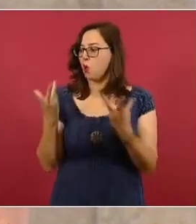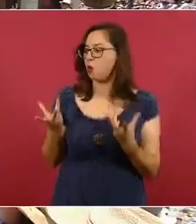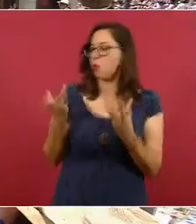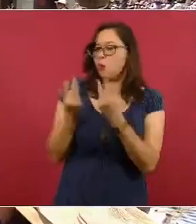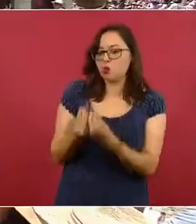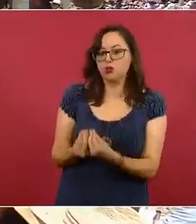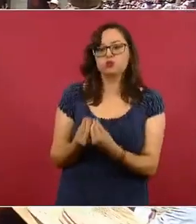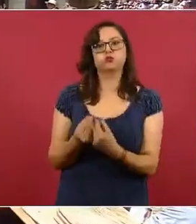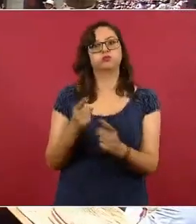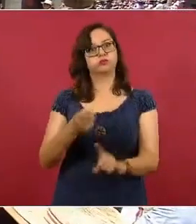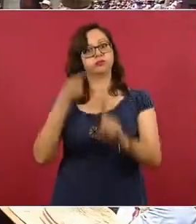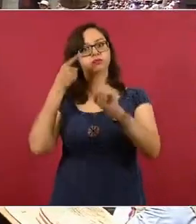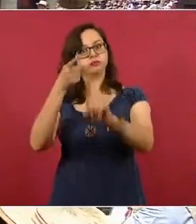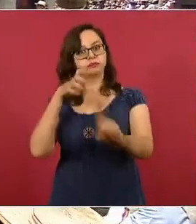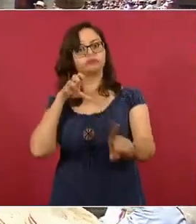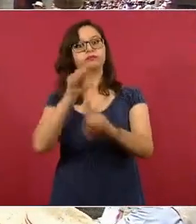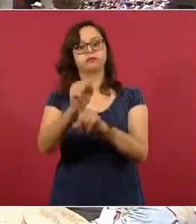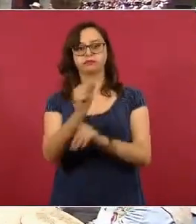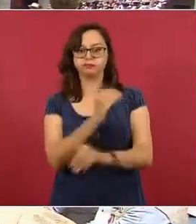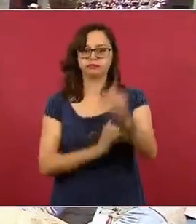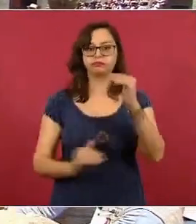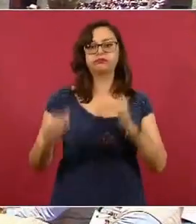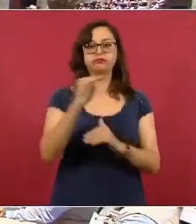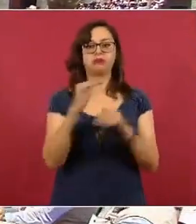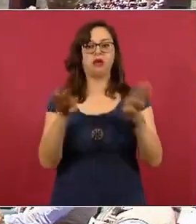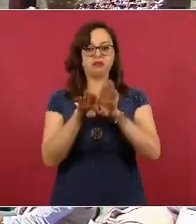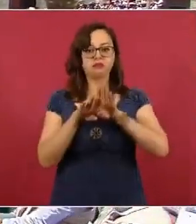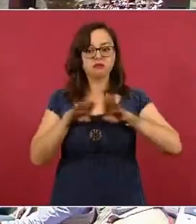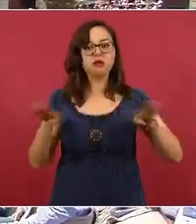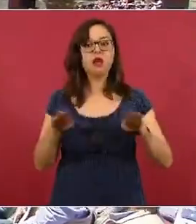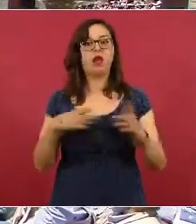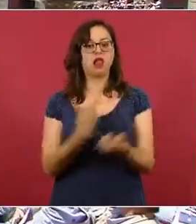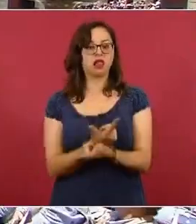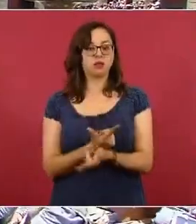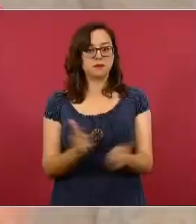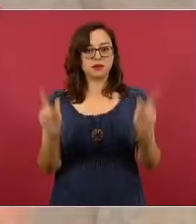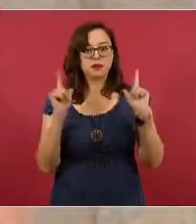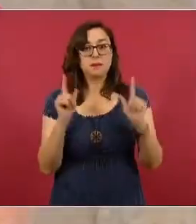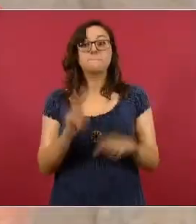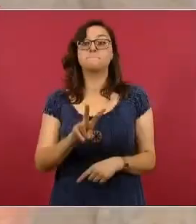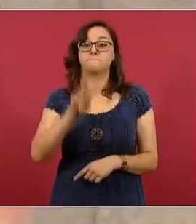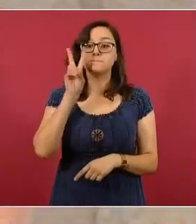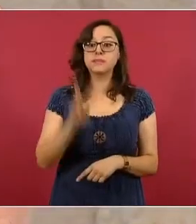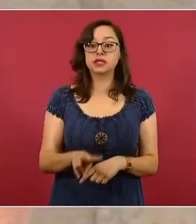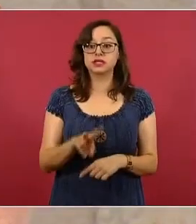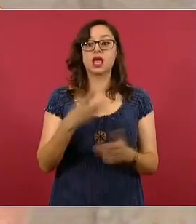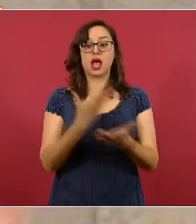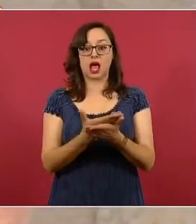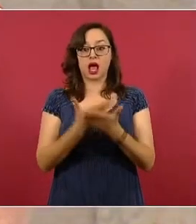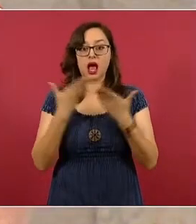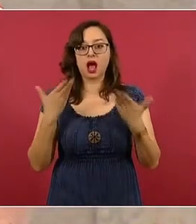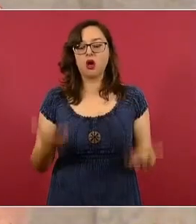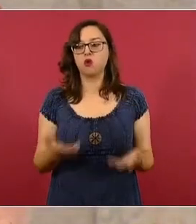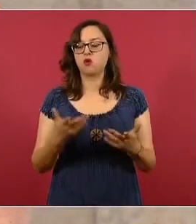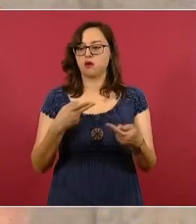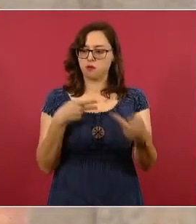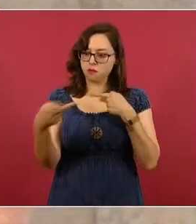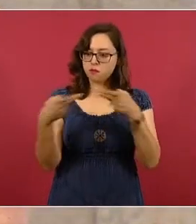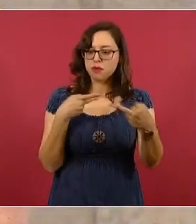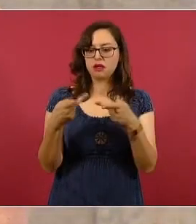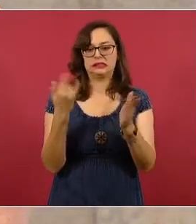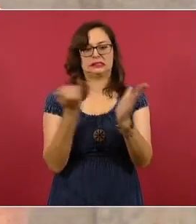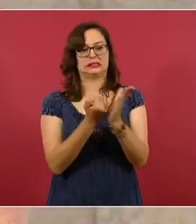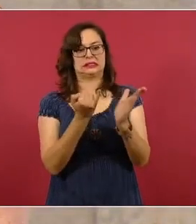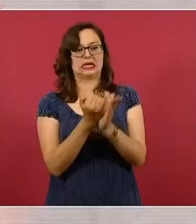soberanía, democracia y con ello libertad. Una vez más, en el plan contra la inflación se